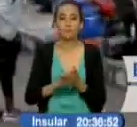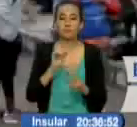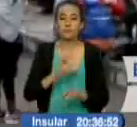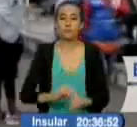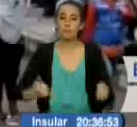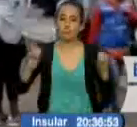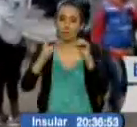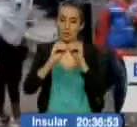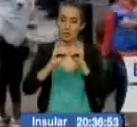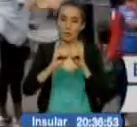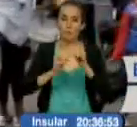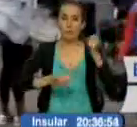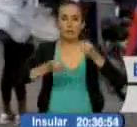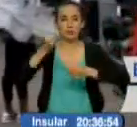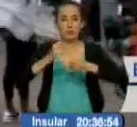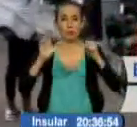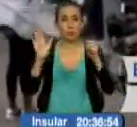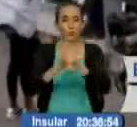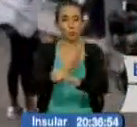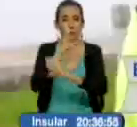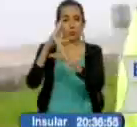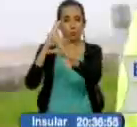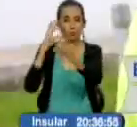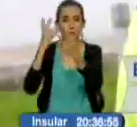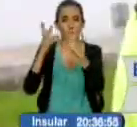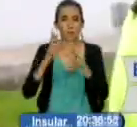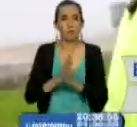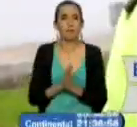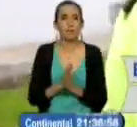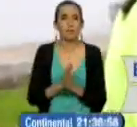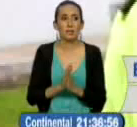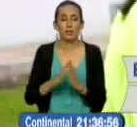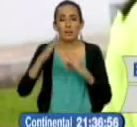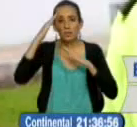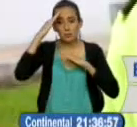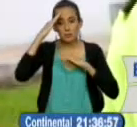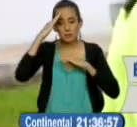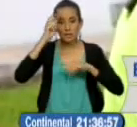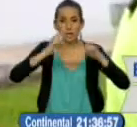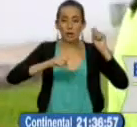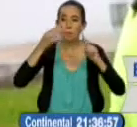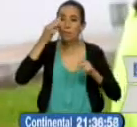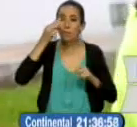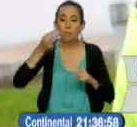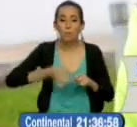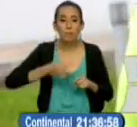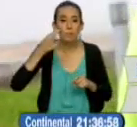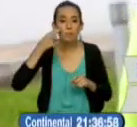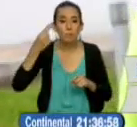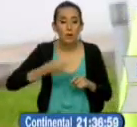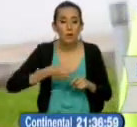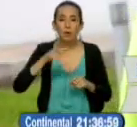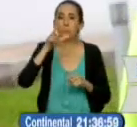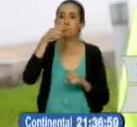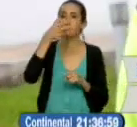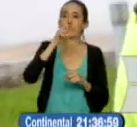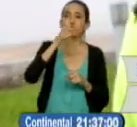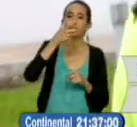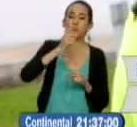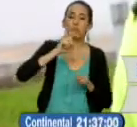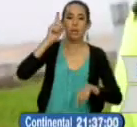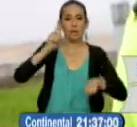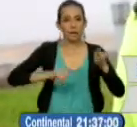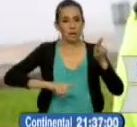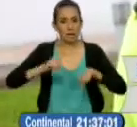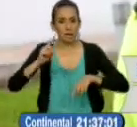mayor concurrencia y en las terminales terrestres. Está previsto realizar pruebas de alcocheck a varias unidades que